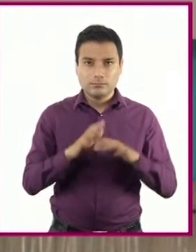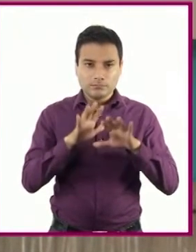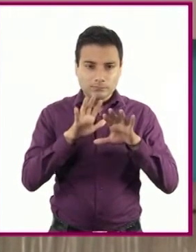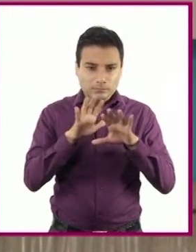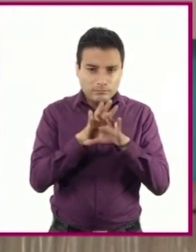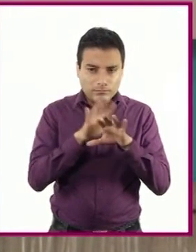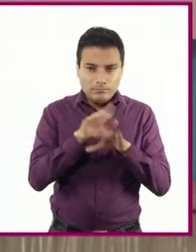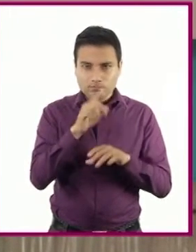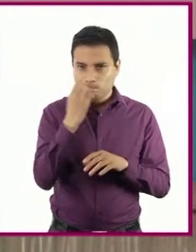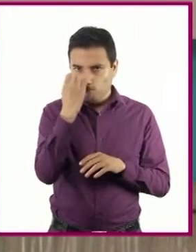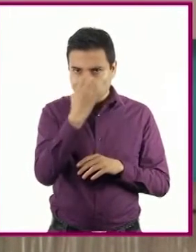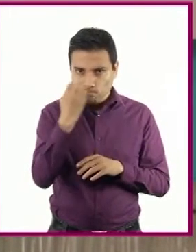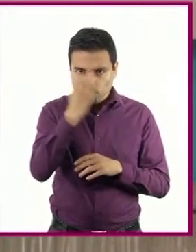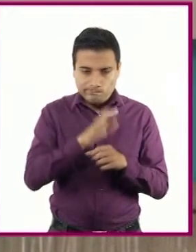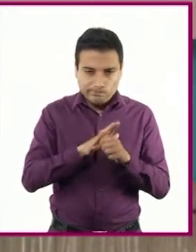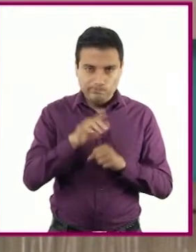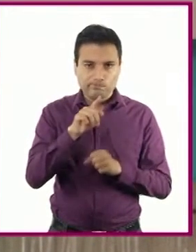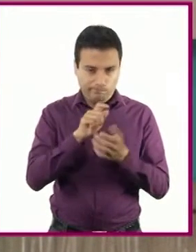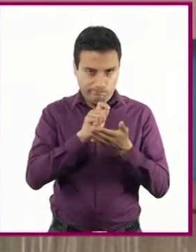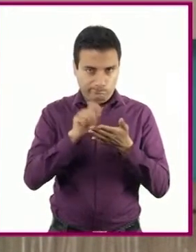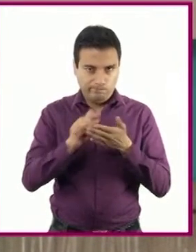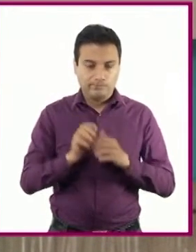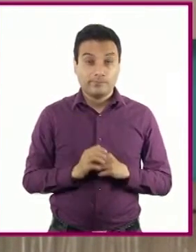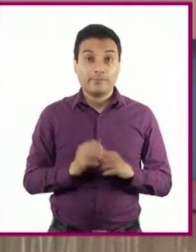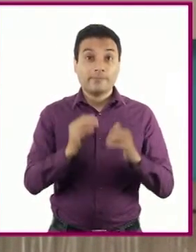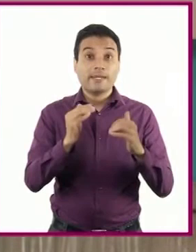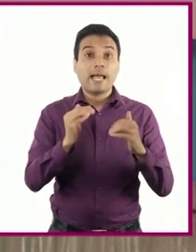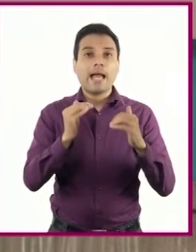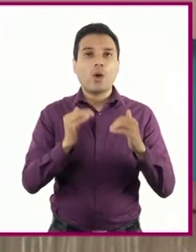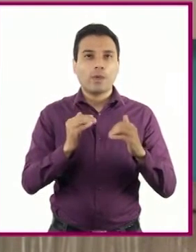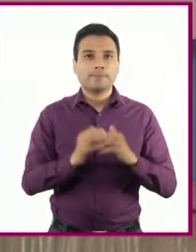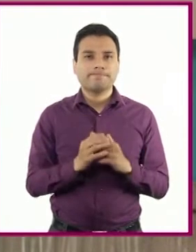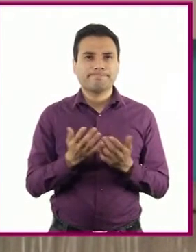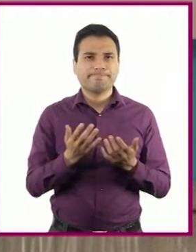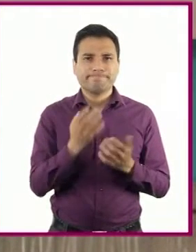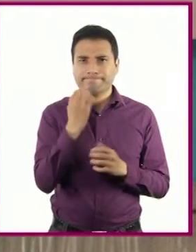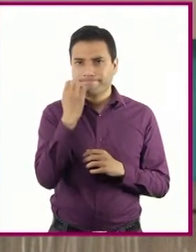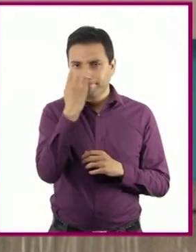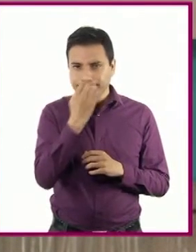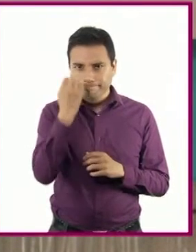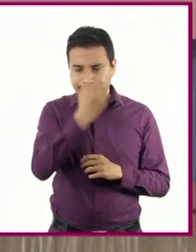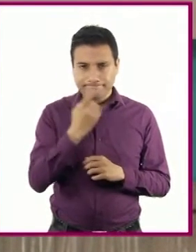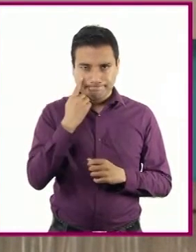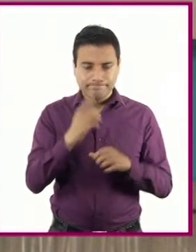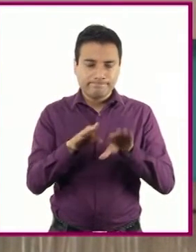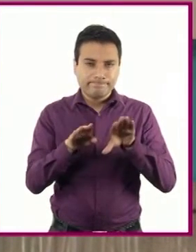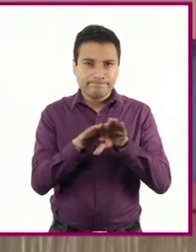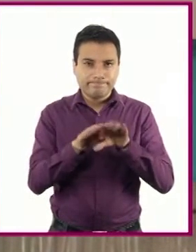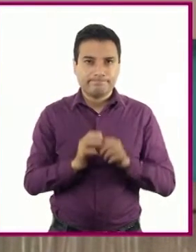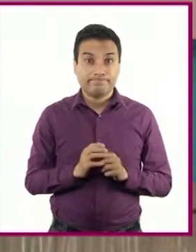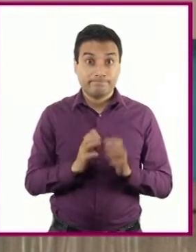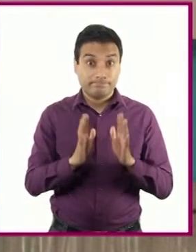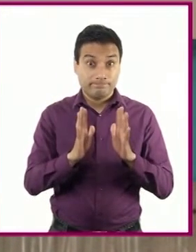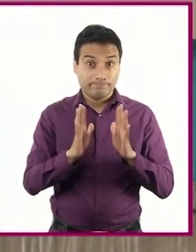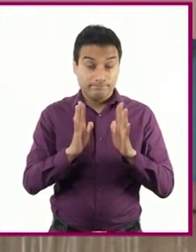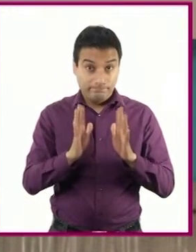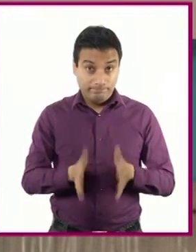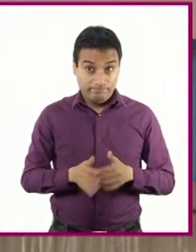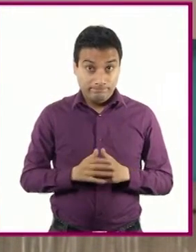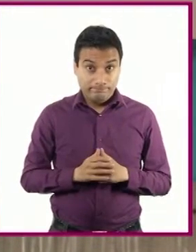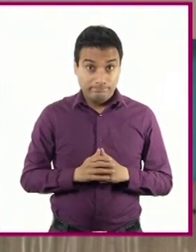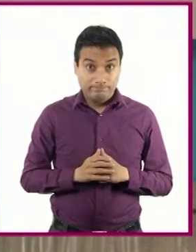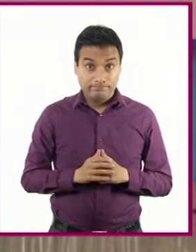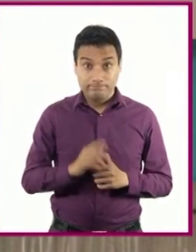que observan e identifican. Ahora analicemos los resultados y conclusiones. Se logró neutralizar la acidez del jugo de